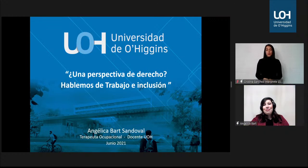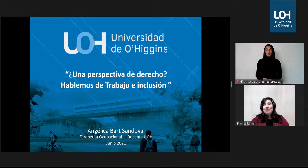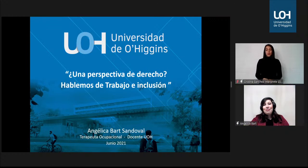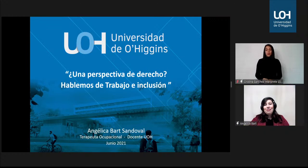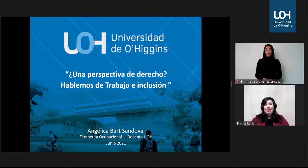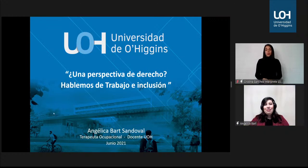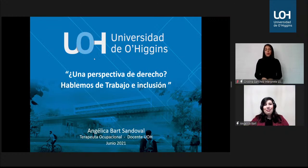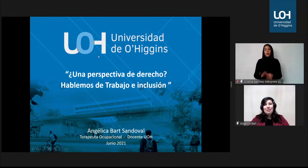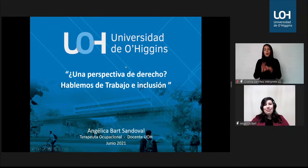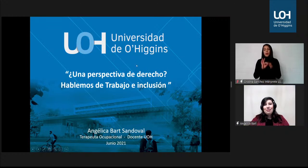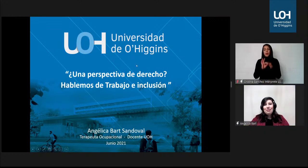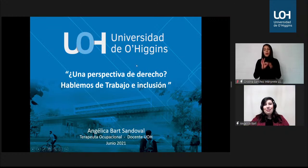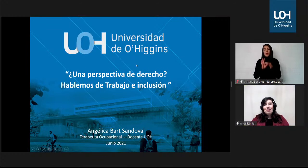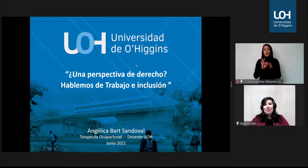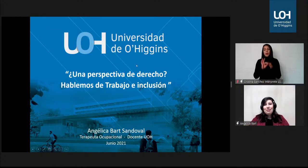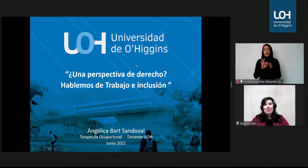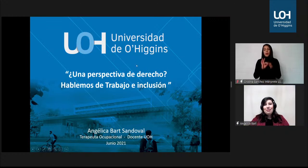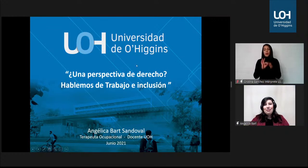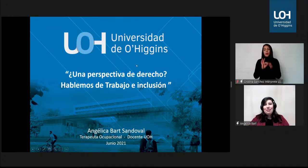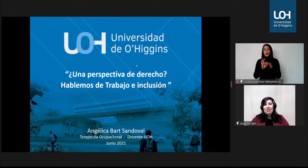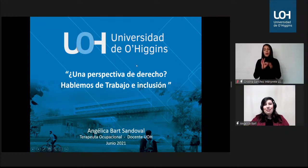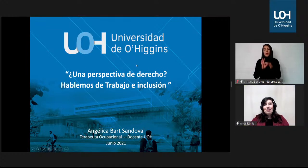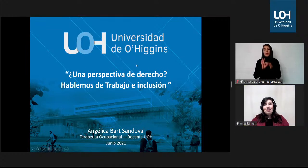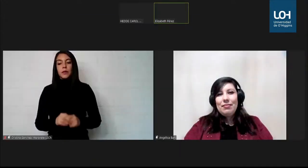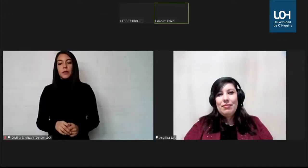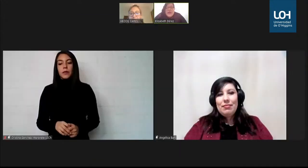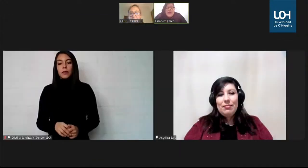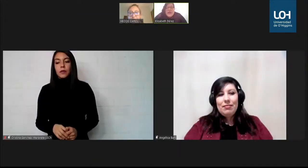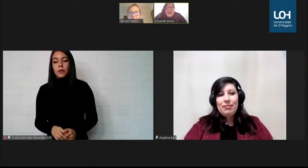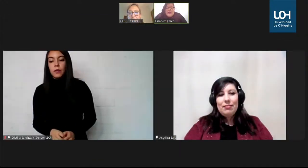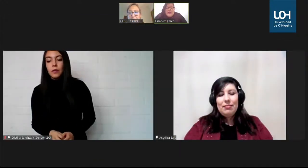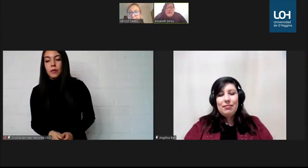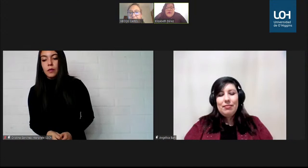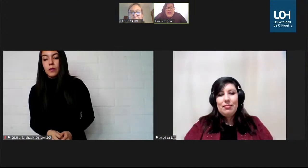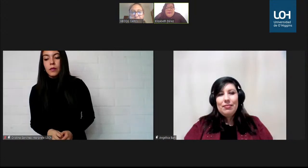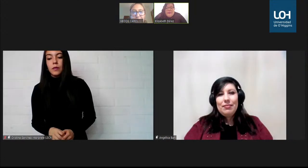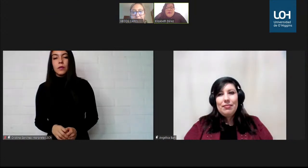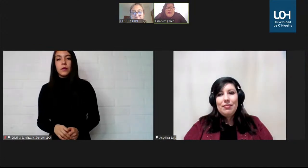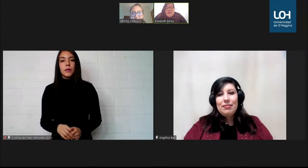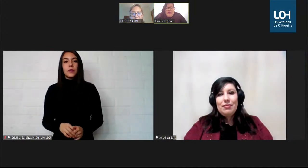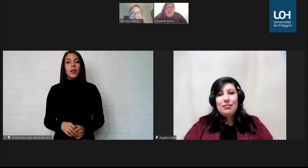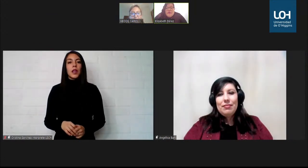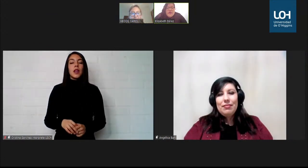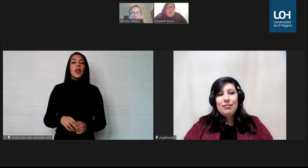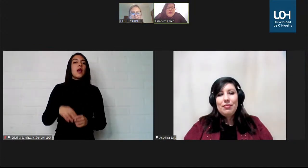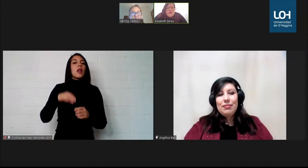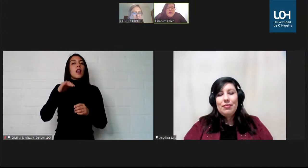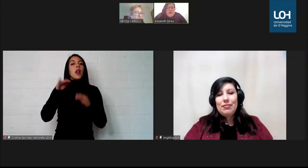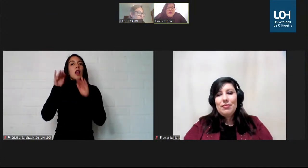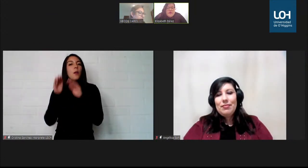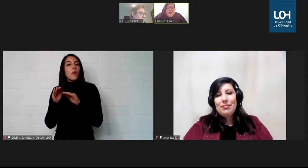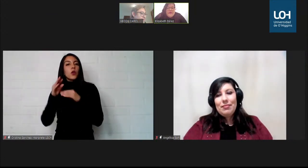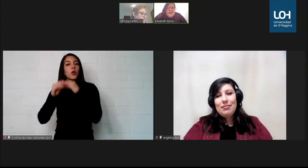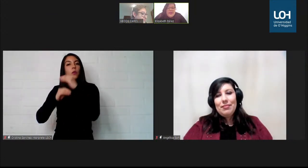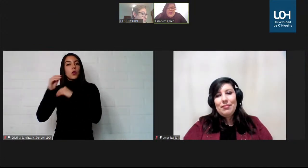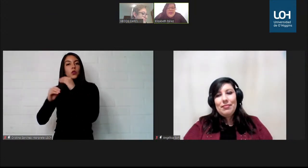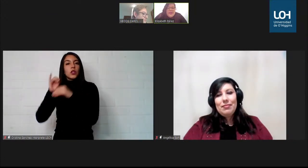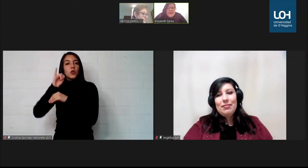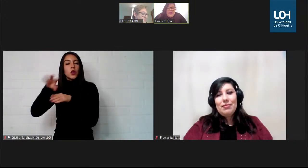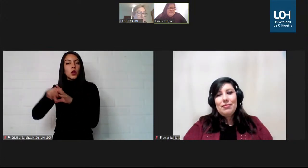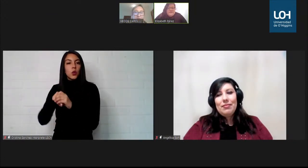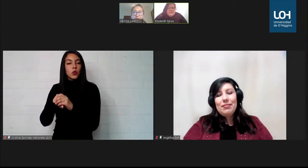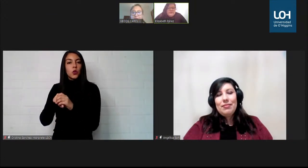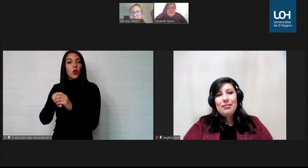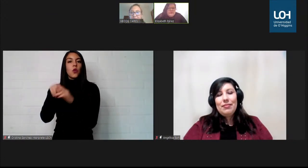agradecemos a Angélica por su intervención y por su trabajo constante en torno al apoyo en los procesos de inclusión en el punto de vista